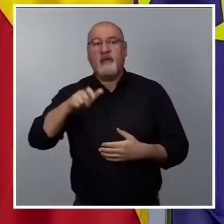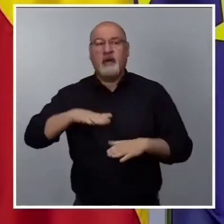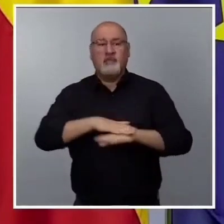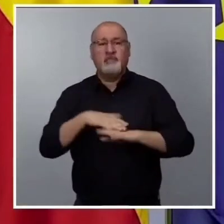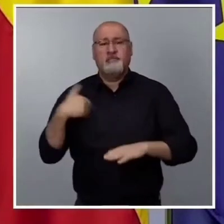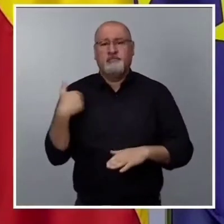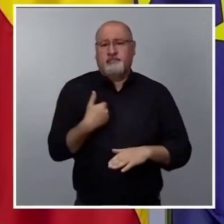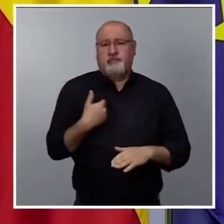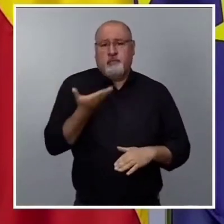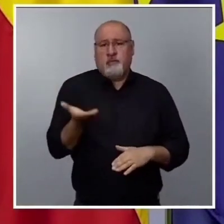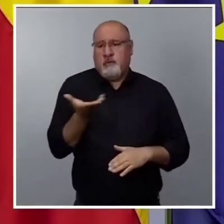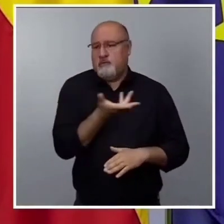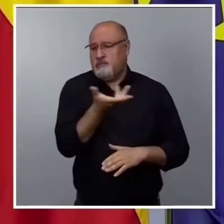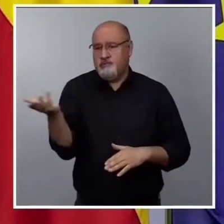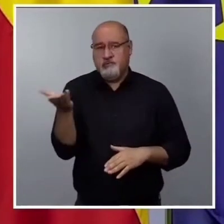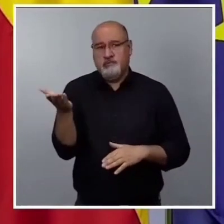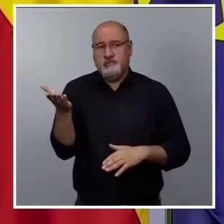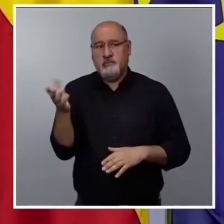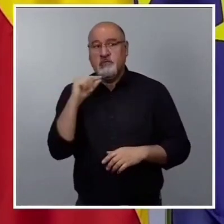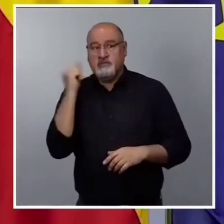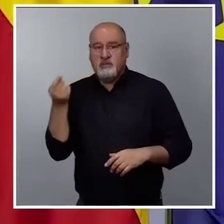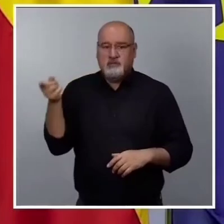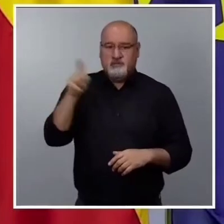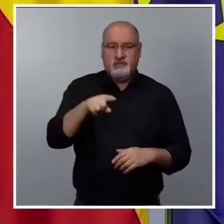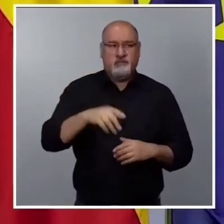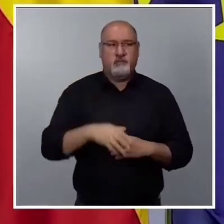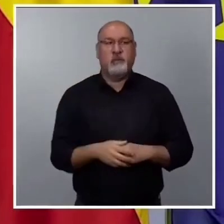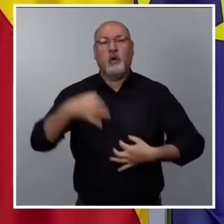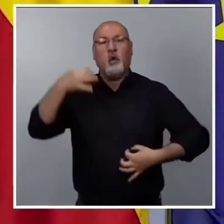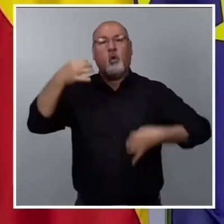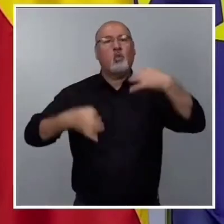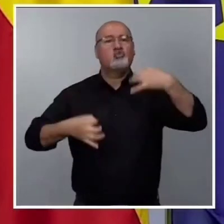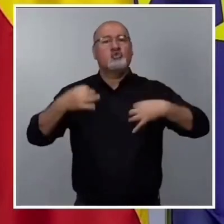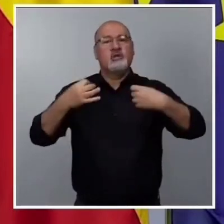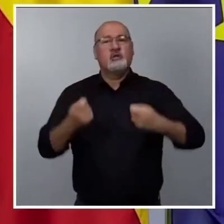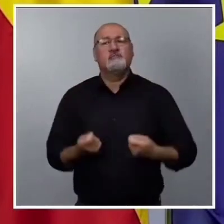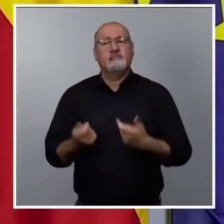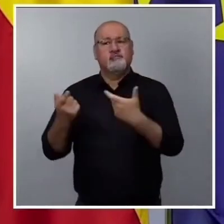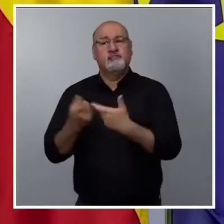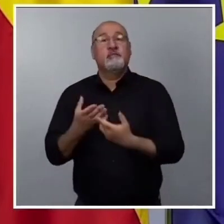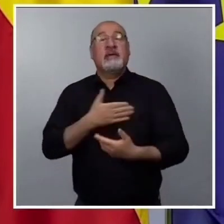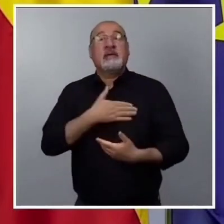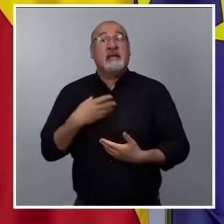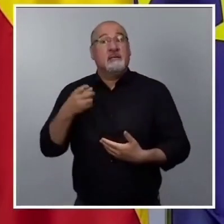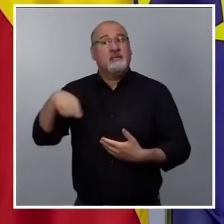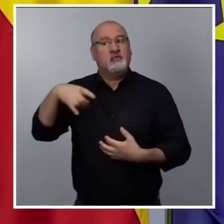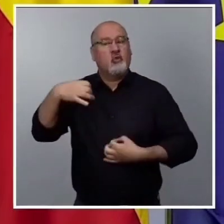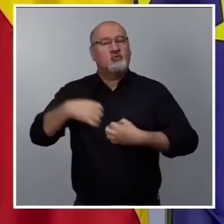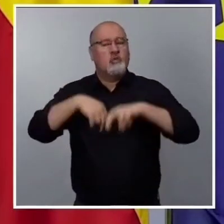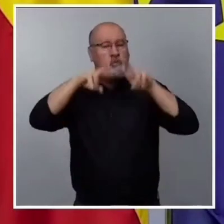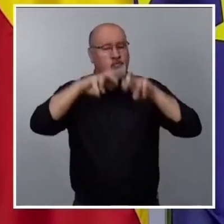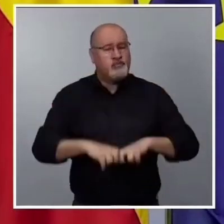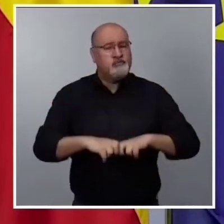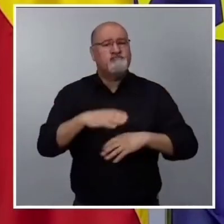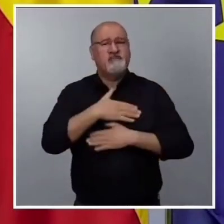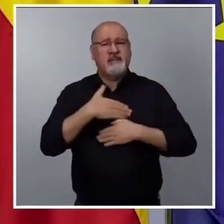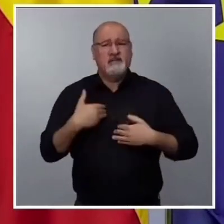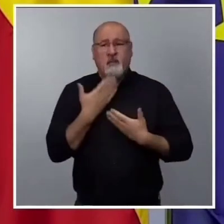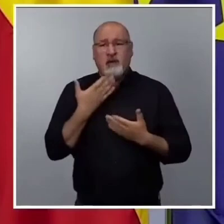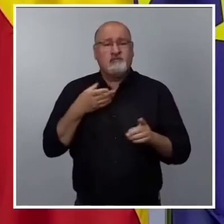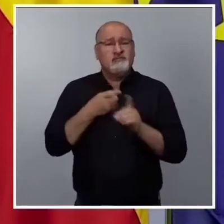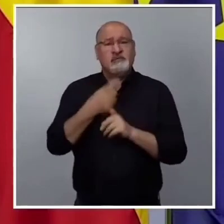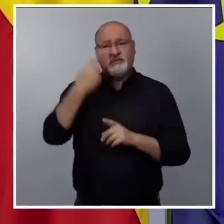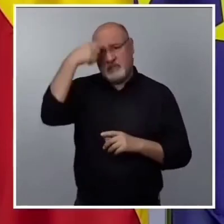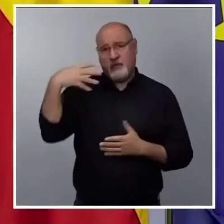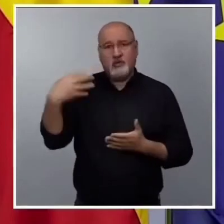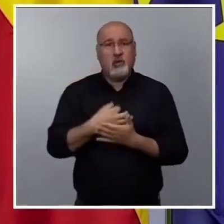distinta naturaleza queremos que la justicia investigue para conocer toda la verdad y por eso hemos puesto a su